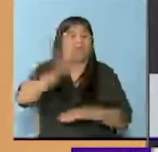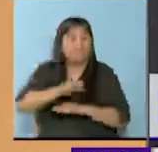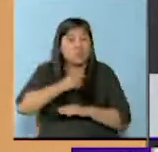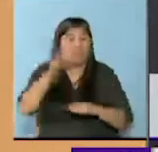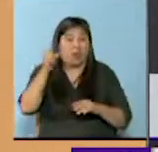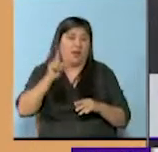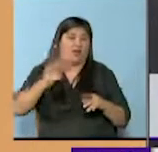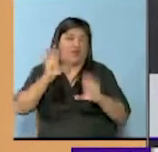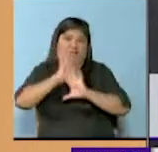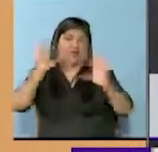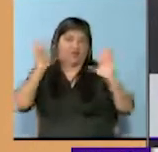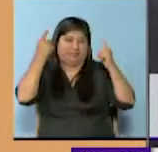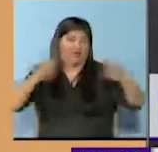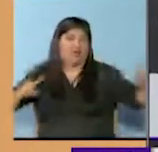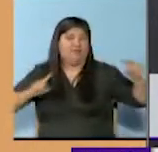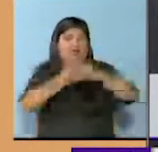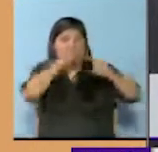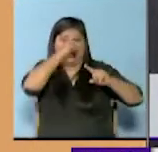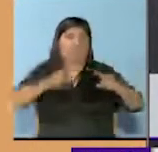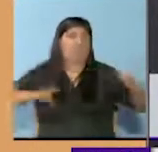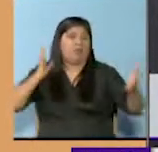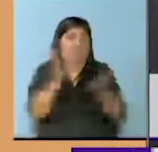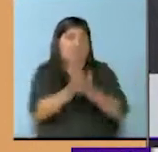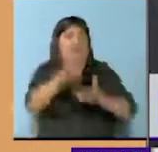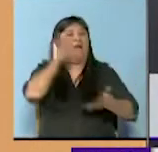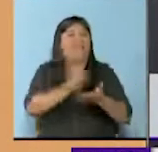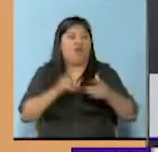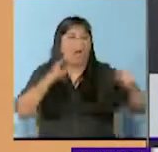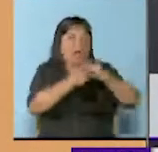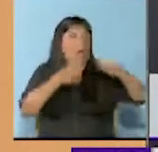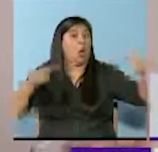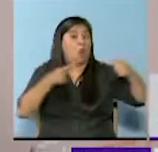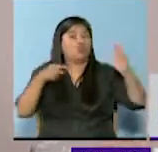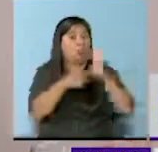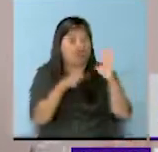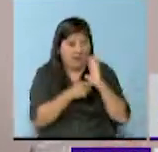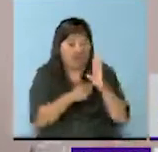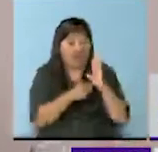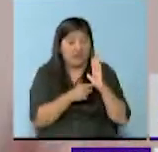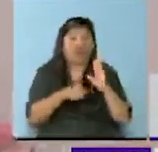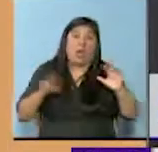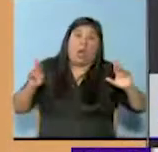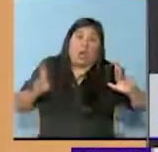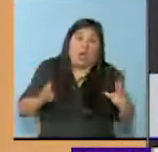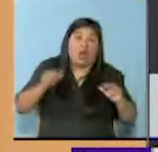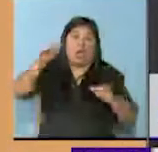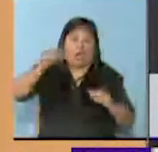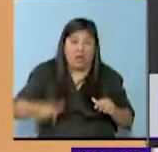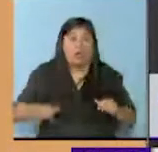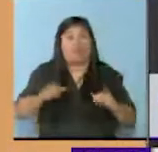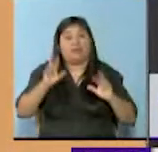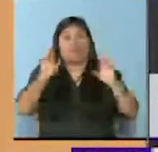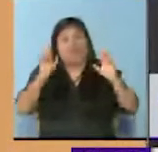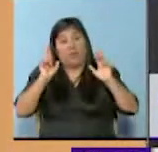esto. Por eso, si le pedimos a la Pachamama, en una de esas tenemos suerte, vía justicia, vía marcha atrás,